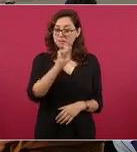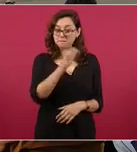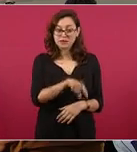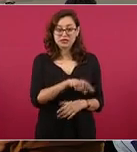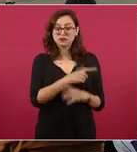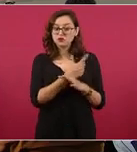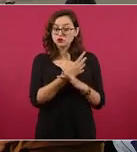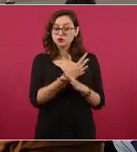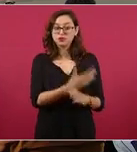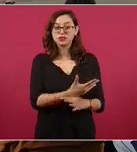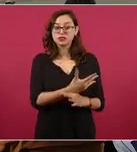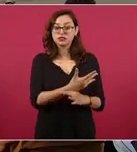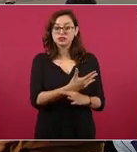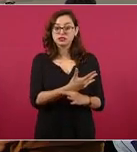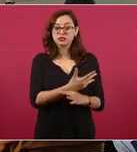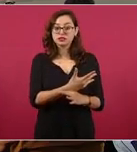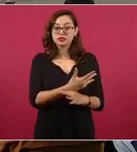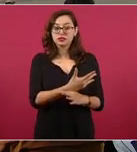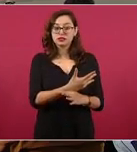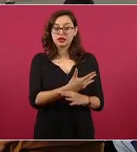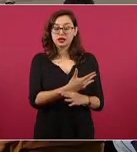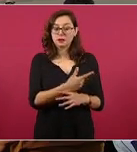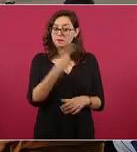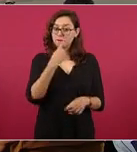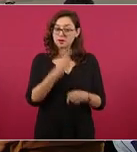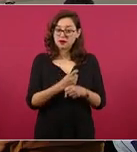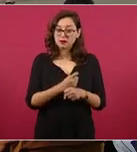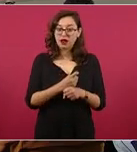palabras diciendo primero una cosa